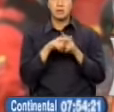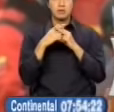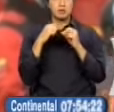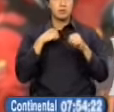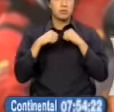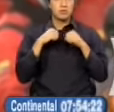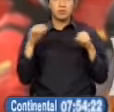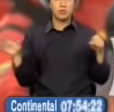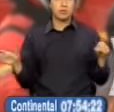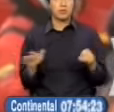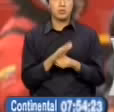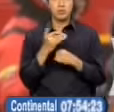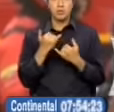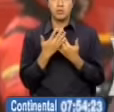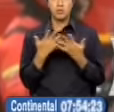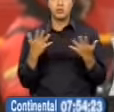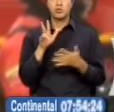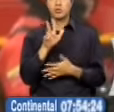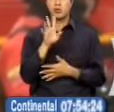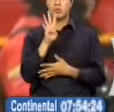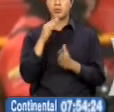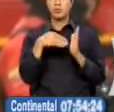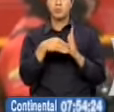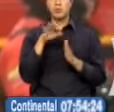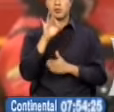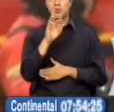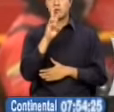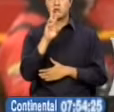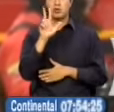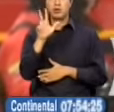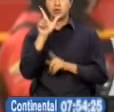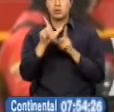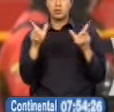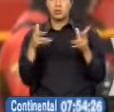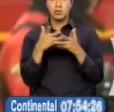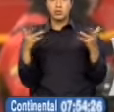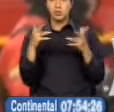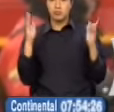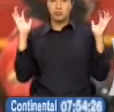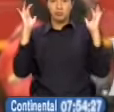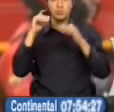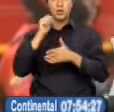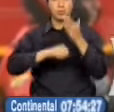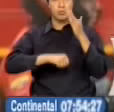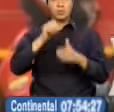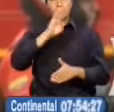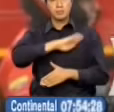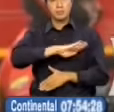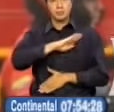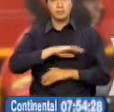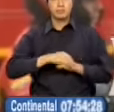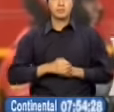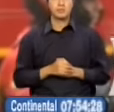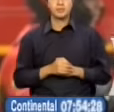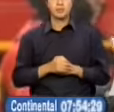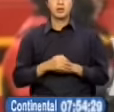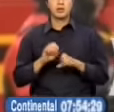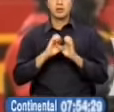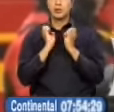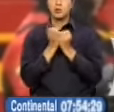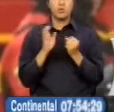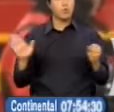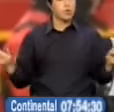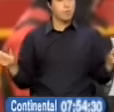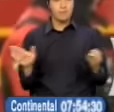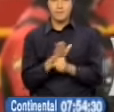operativo absolutamente hoy tenemos 34 mil 963 personas del aforo aprobado por el municipio si no está absolutamente